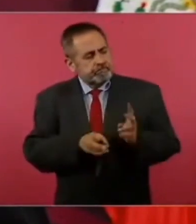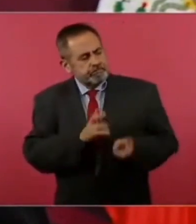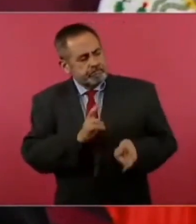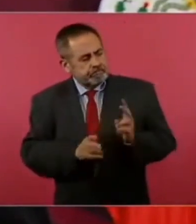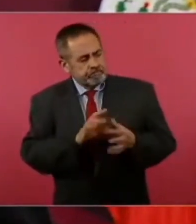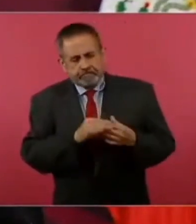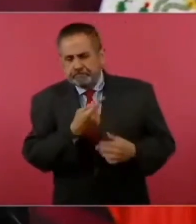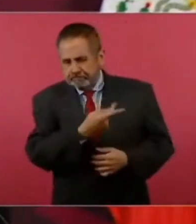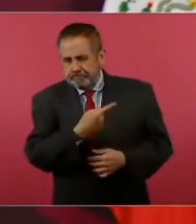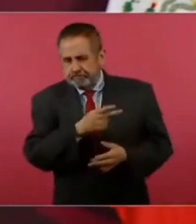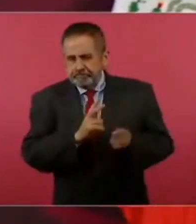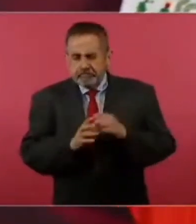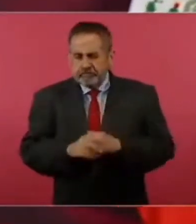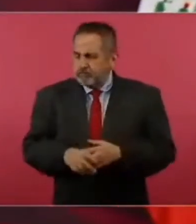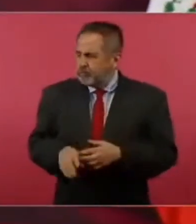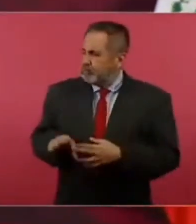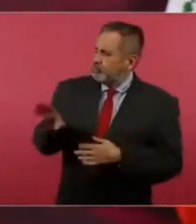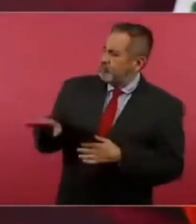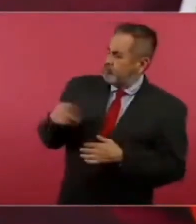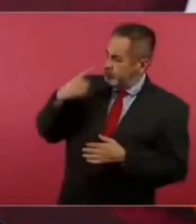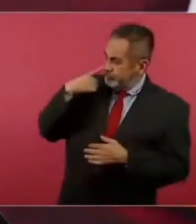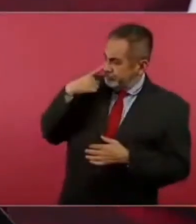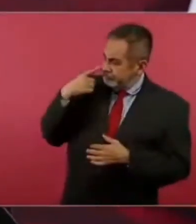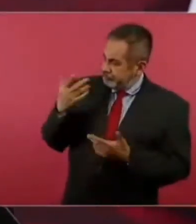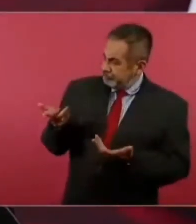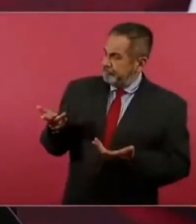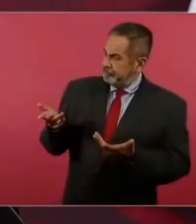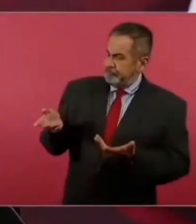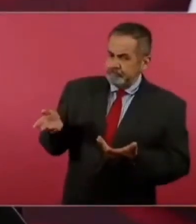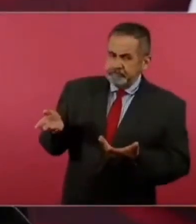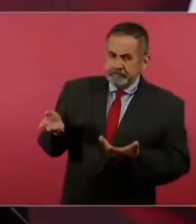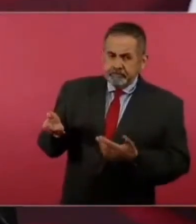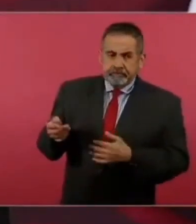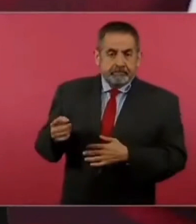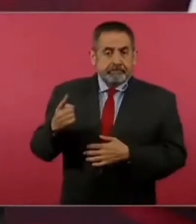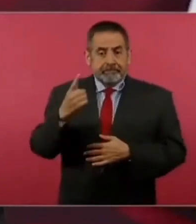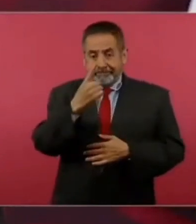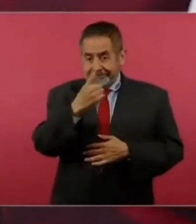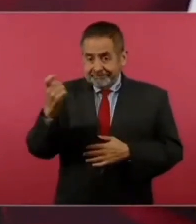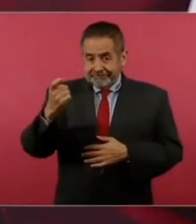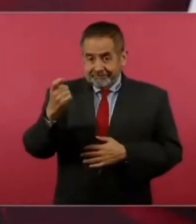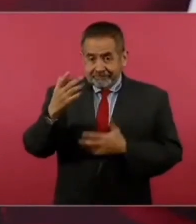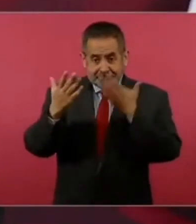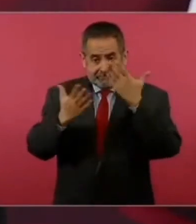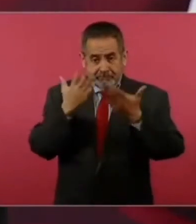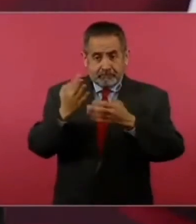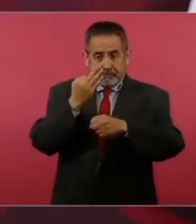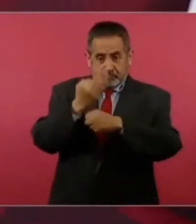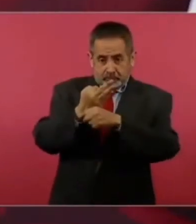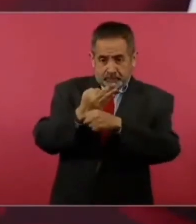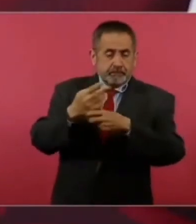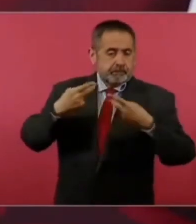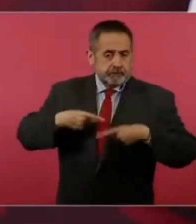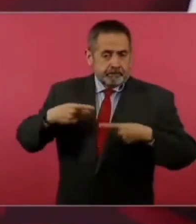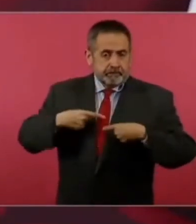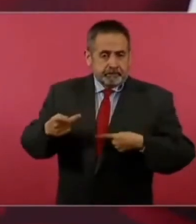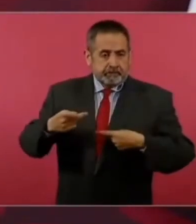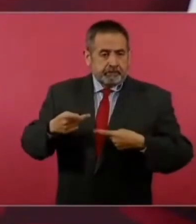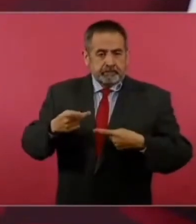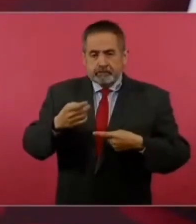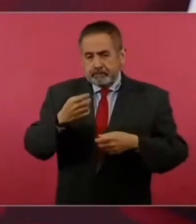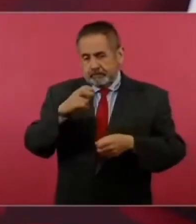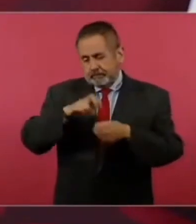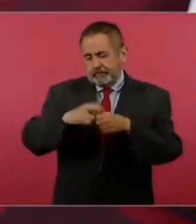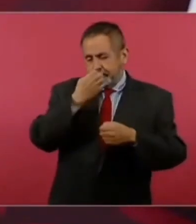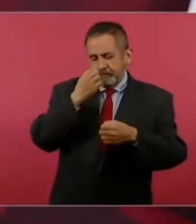me dijo Es que de cada cien estudiantes de nivel básico